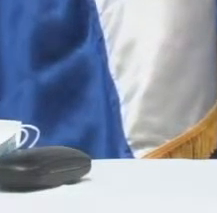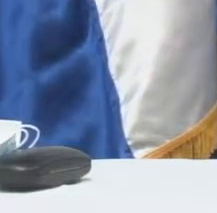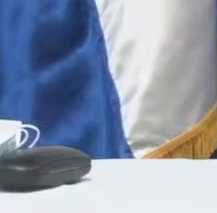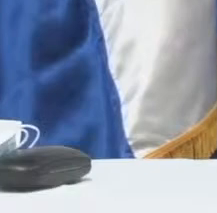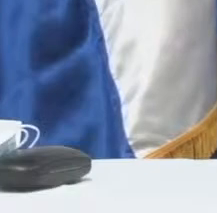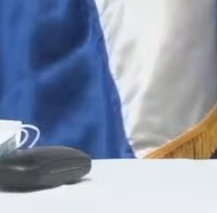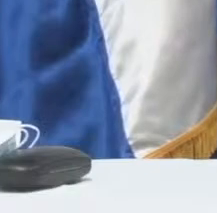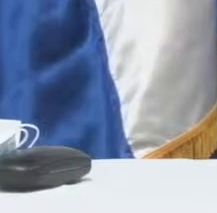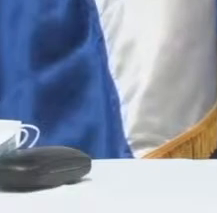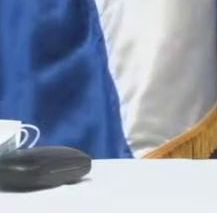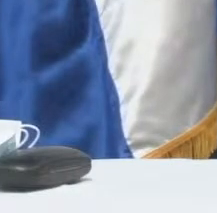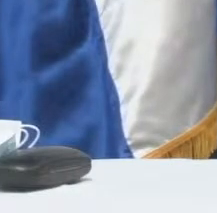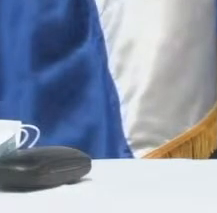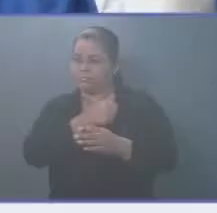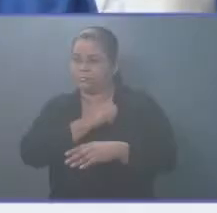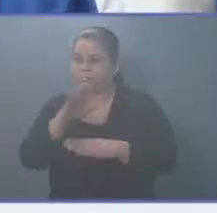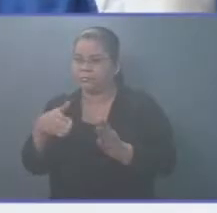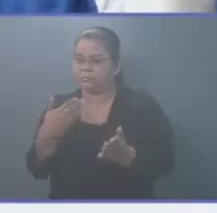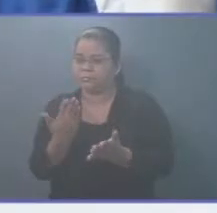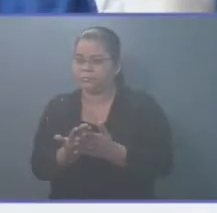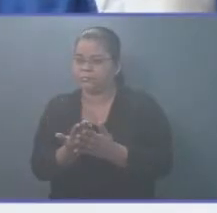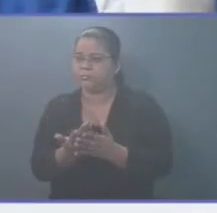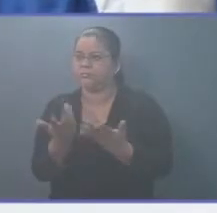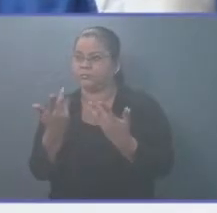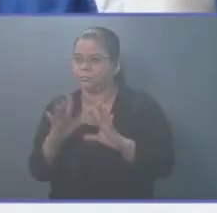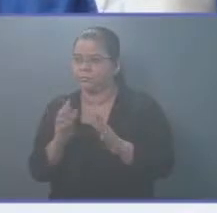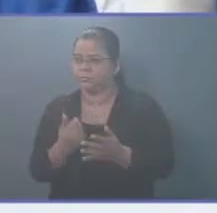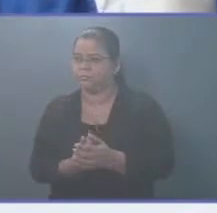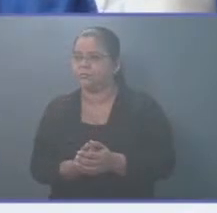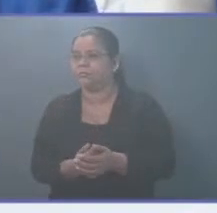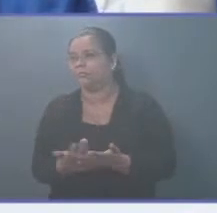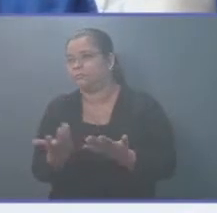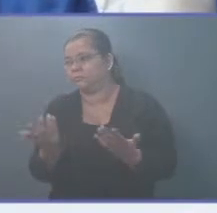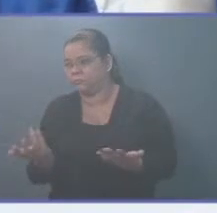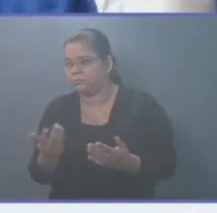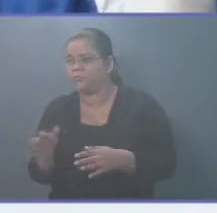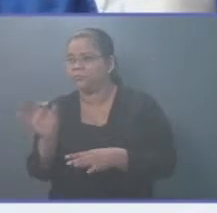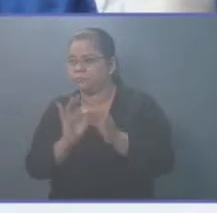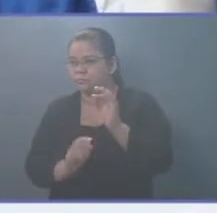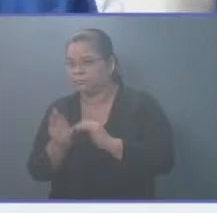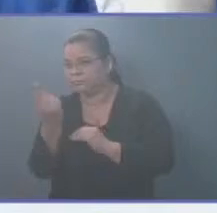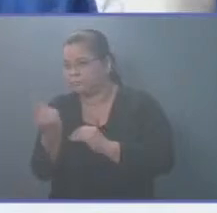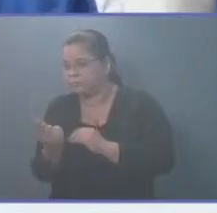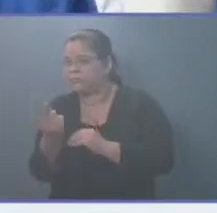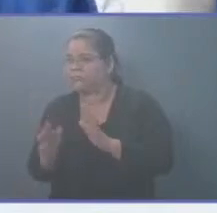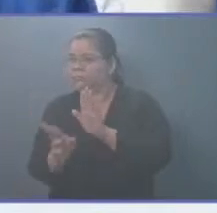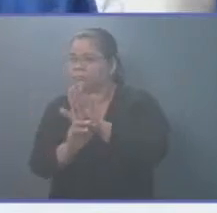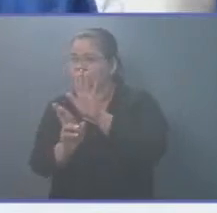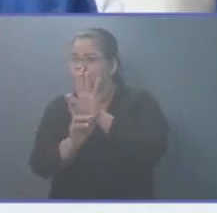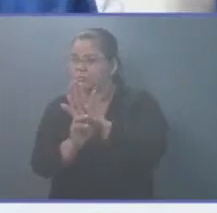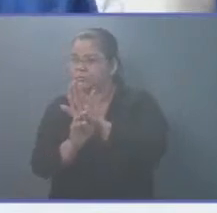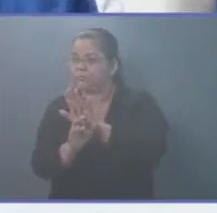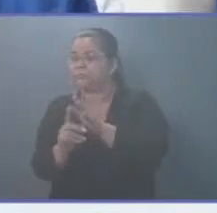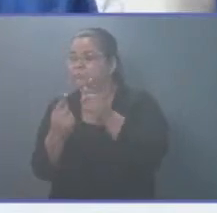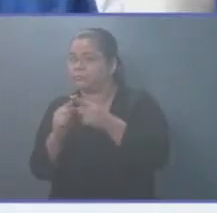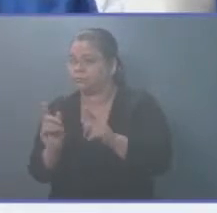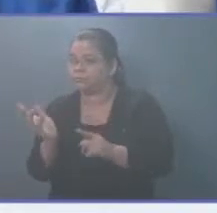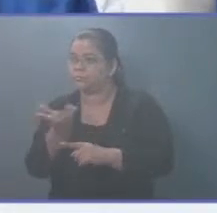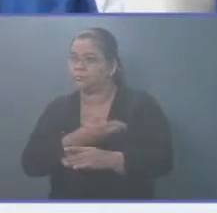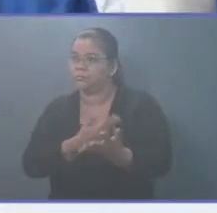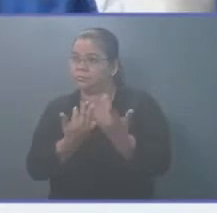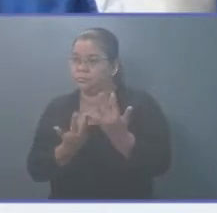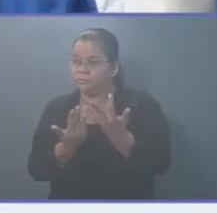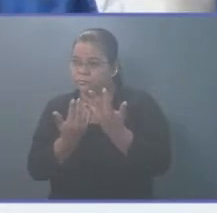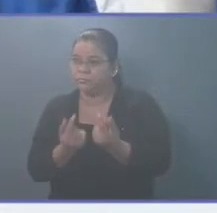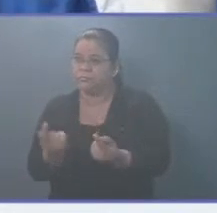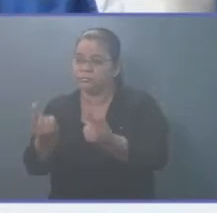siempre responsablemente ha mandado, cuando él no puede asistir, manda a alguien que lo represente, y esperamos que venga